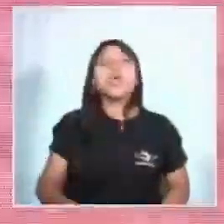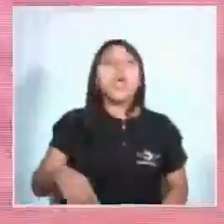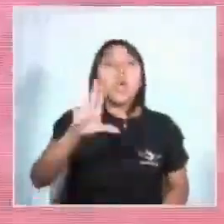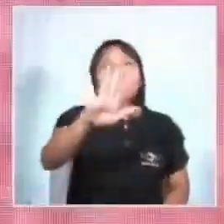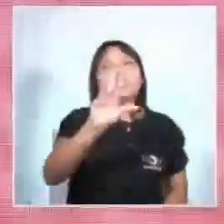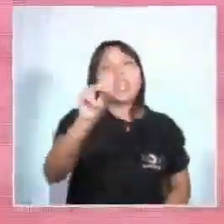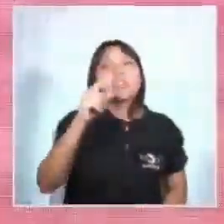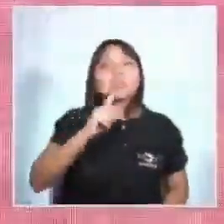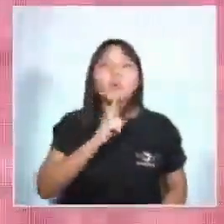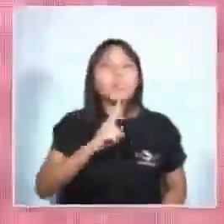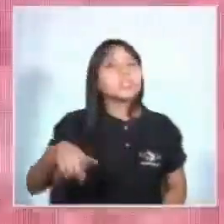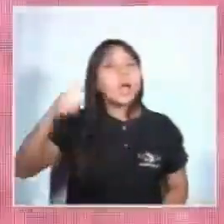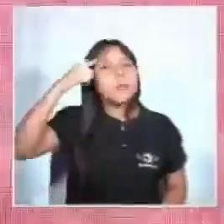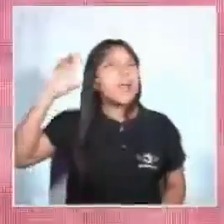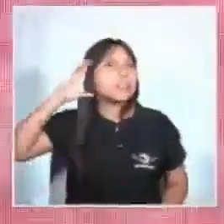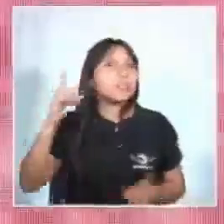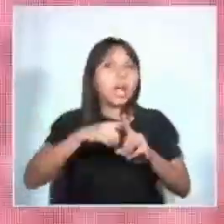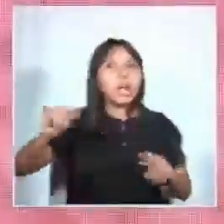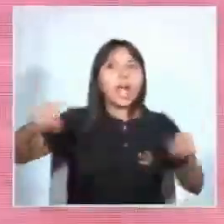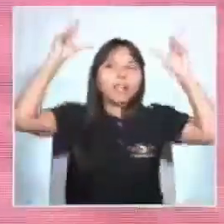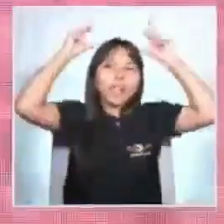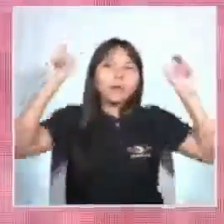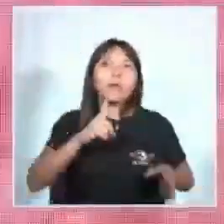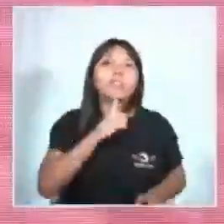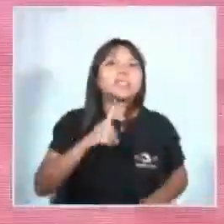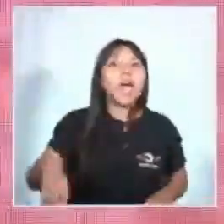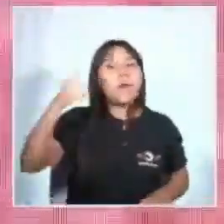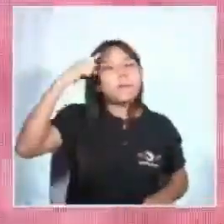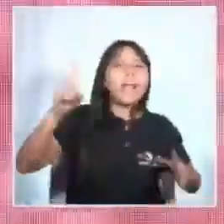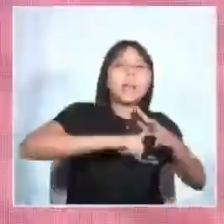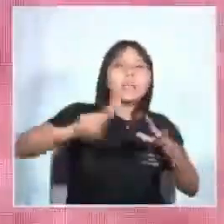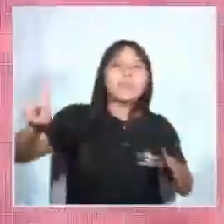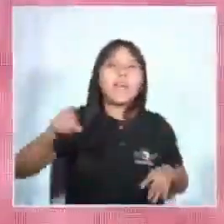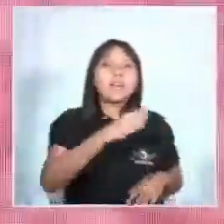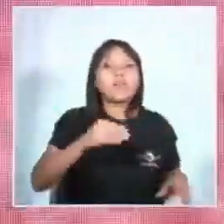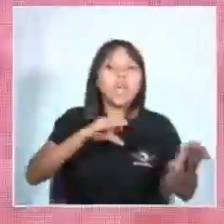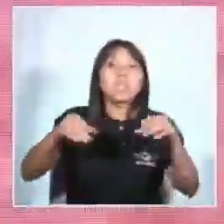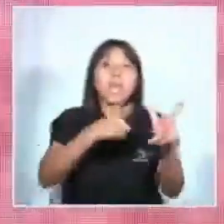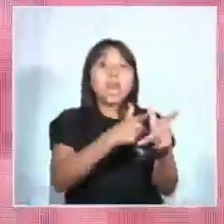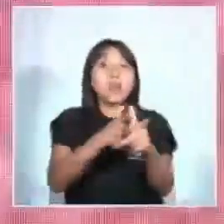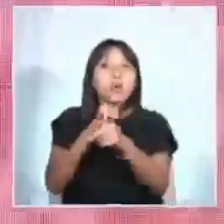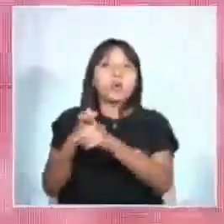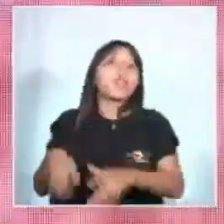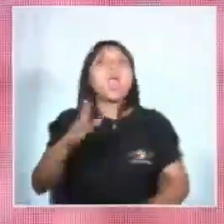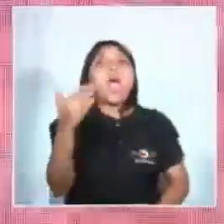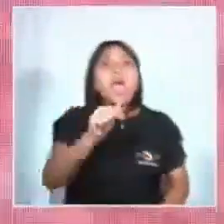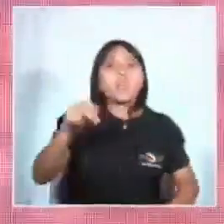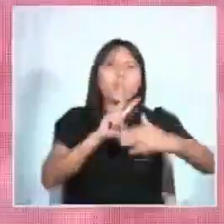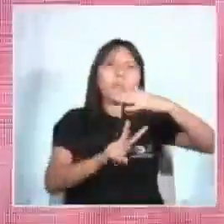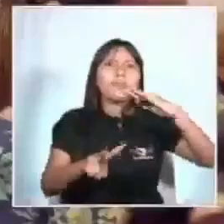Usted no está para oírle al diablo. Usted está para perseguirlo y hacerlo correr. Hay una profeta, tiene que levantar el dedo y decirle,